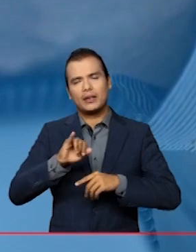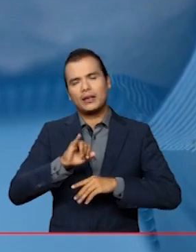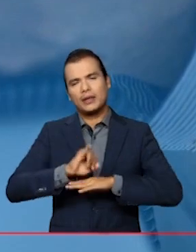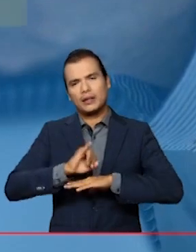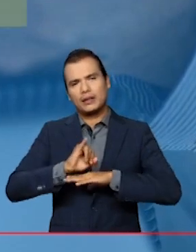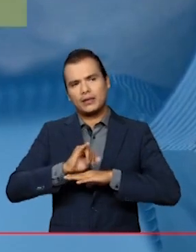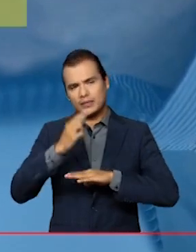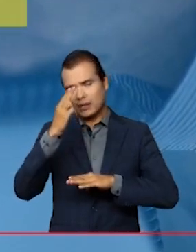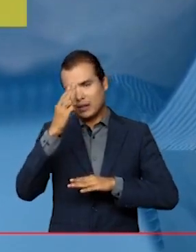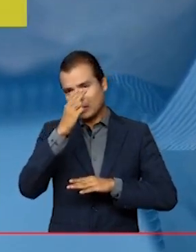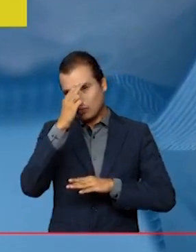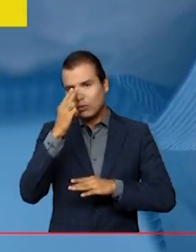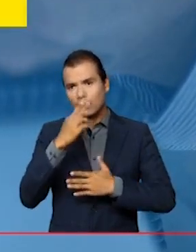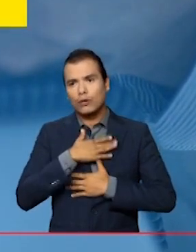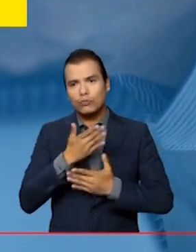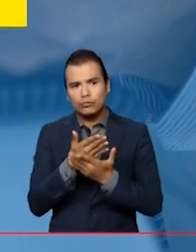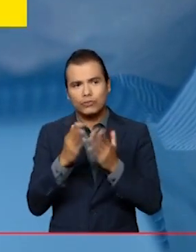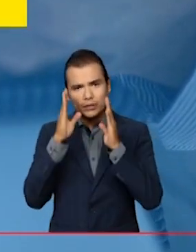línea